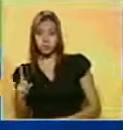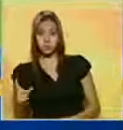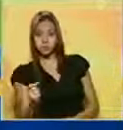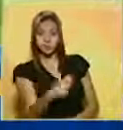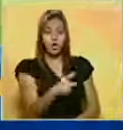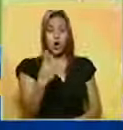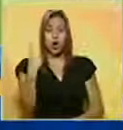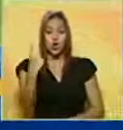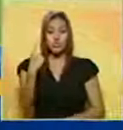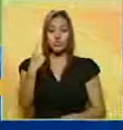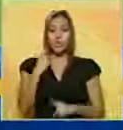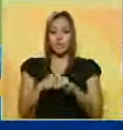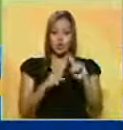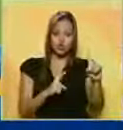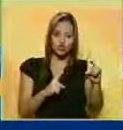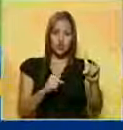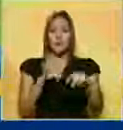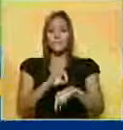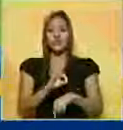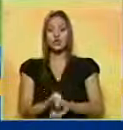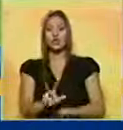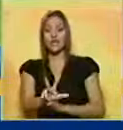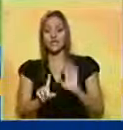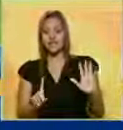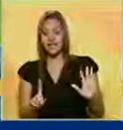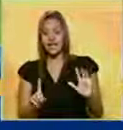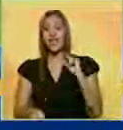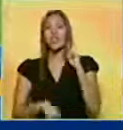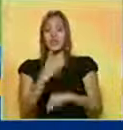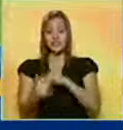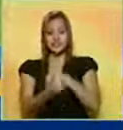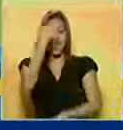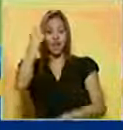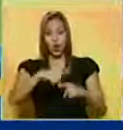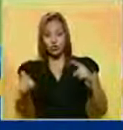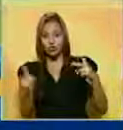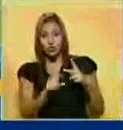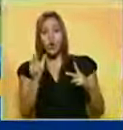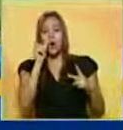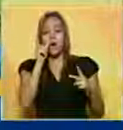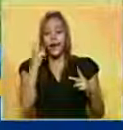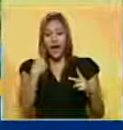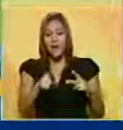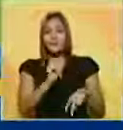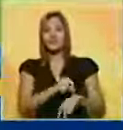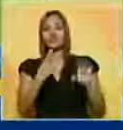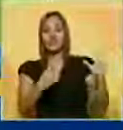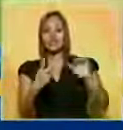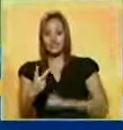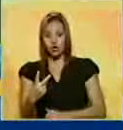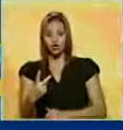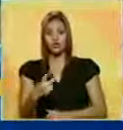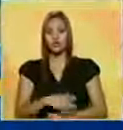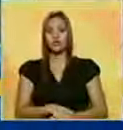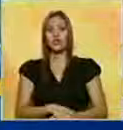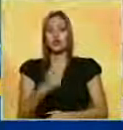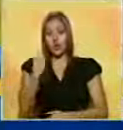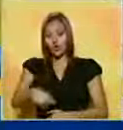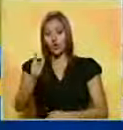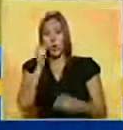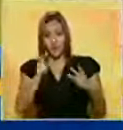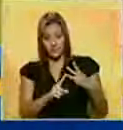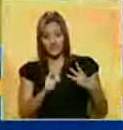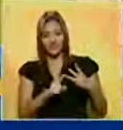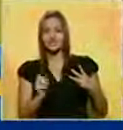el juego a 1 al minuto 36. Luego César González adelantó la vinotinto de penal al 62 y Rómulo Otero marcó